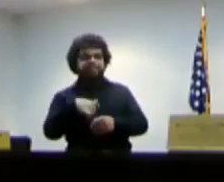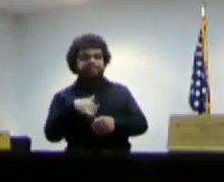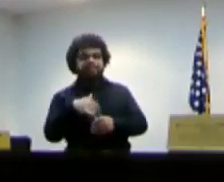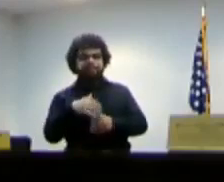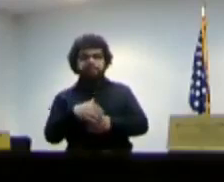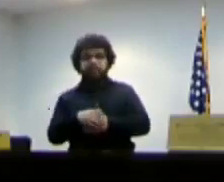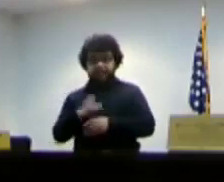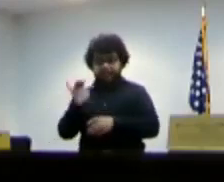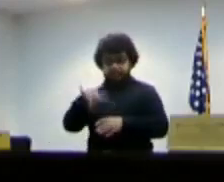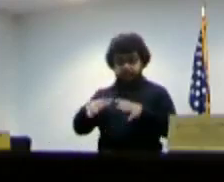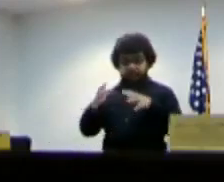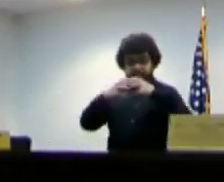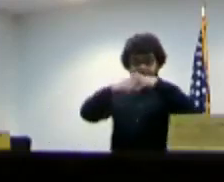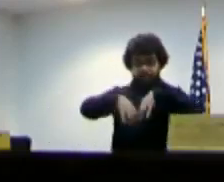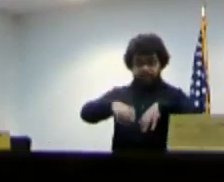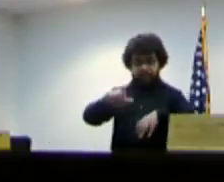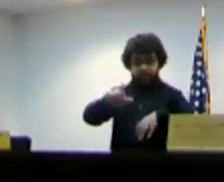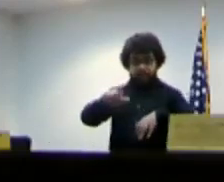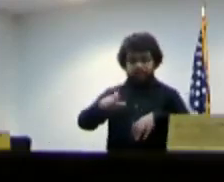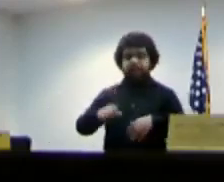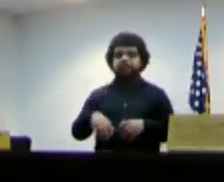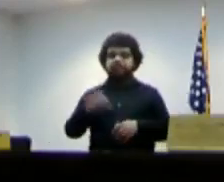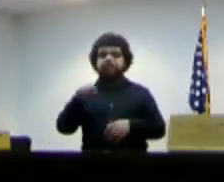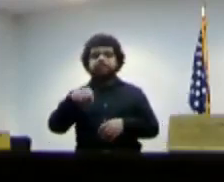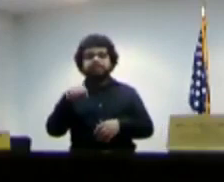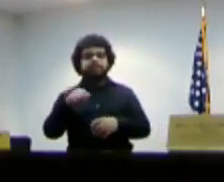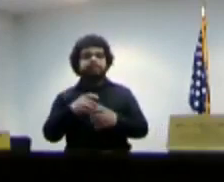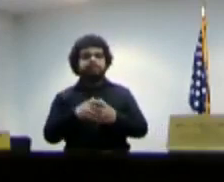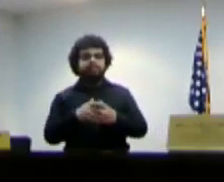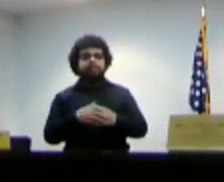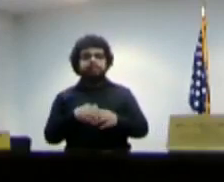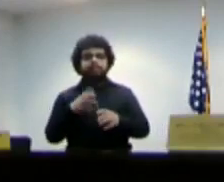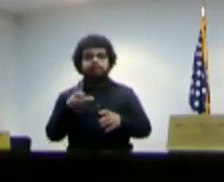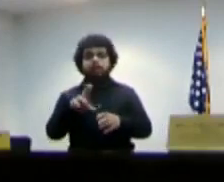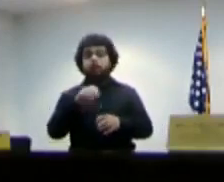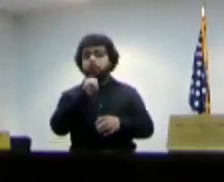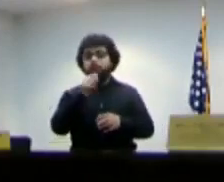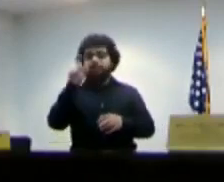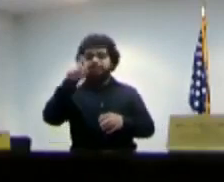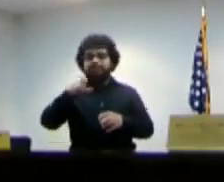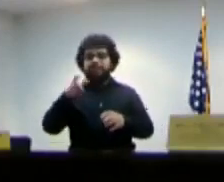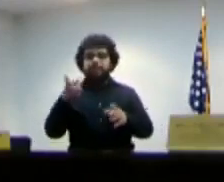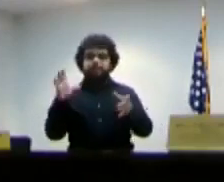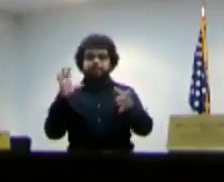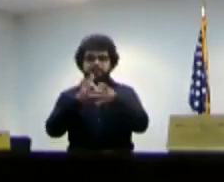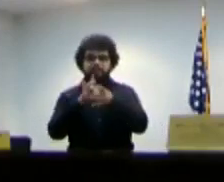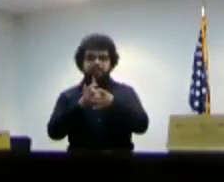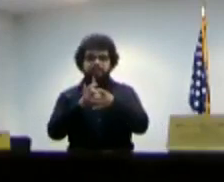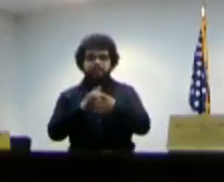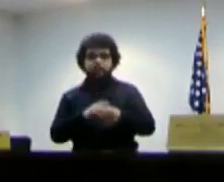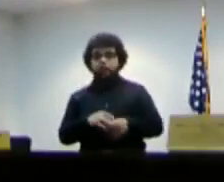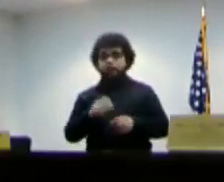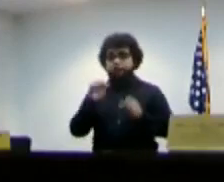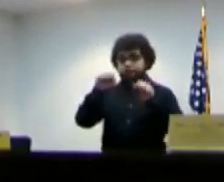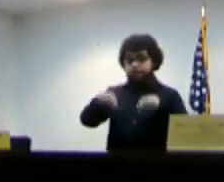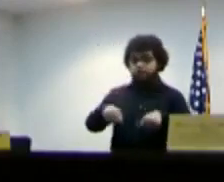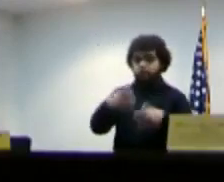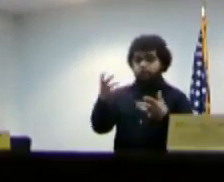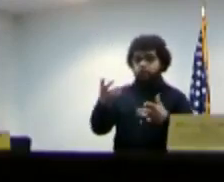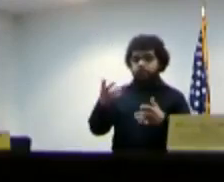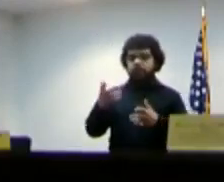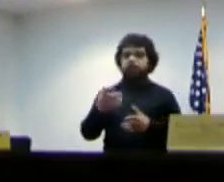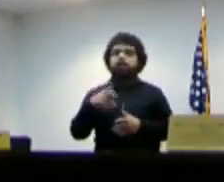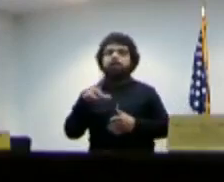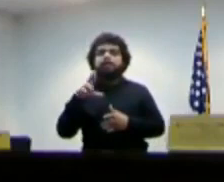Eventualmente surgió la avería en Costa Azul. Lo que quiere decir que eso no necesariamente pudo haber ocurrido por ese evento. Pero